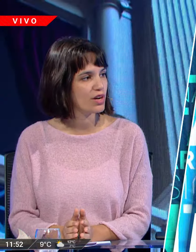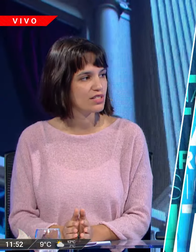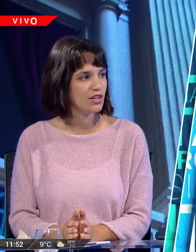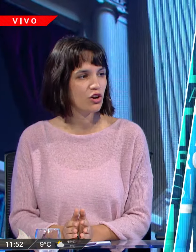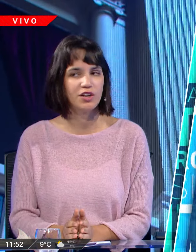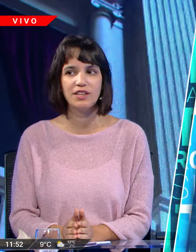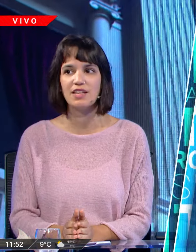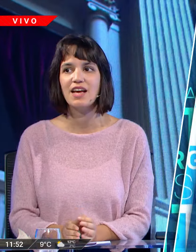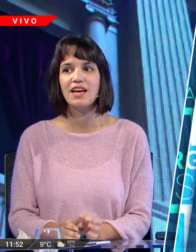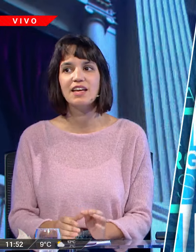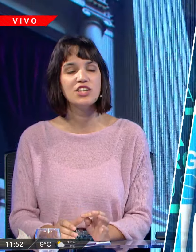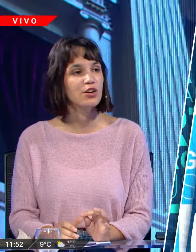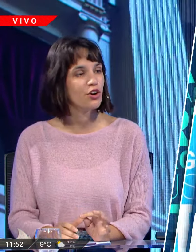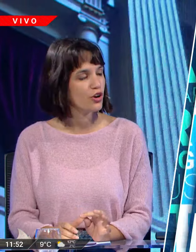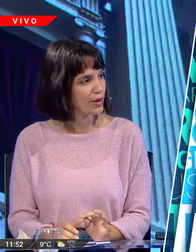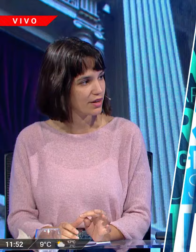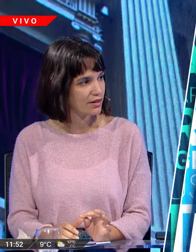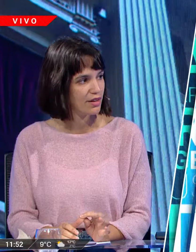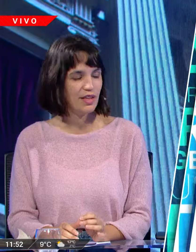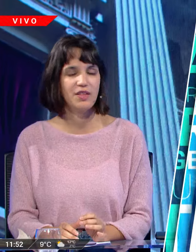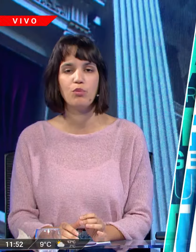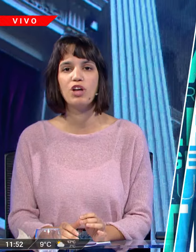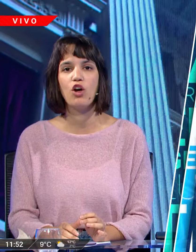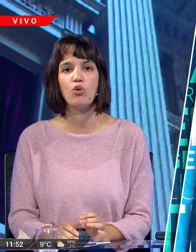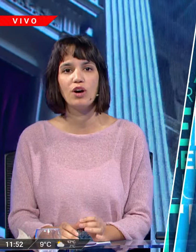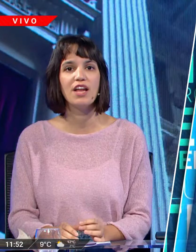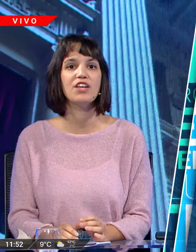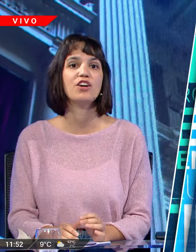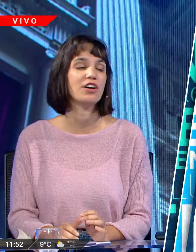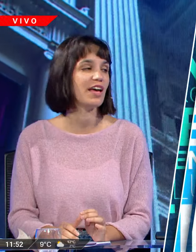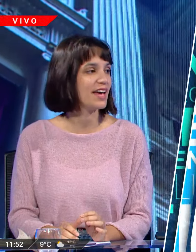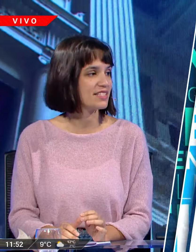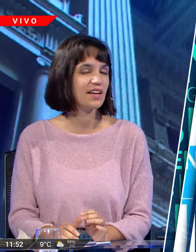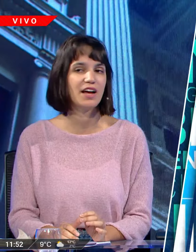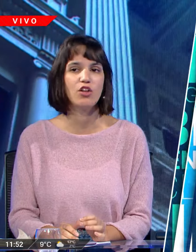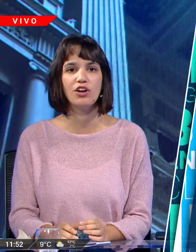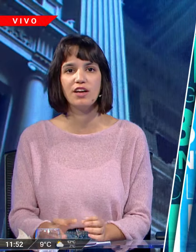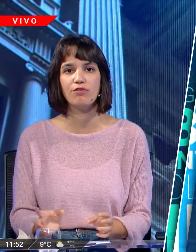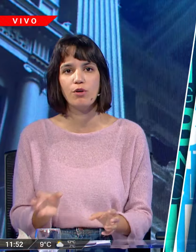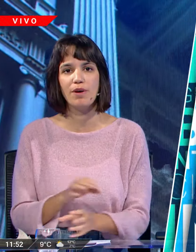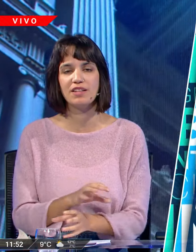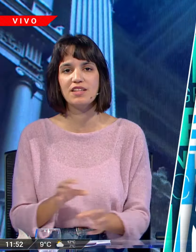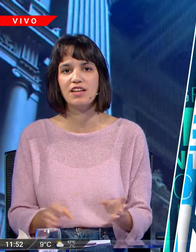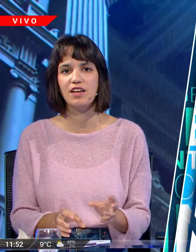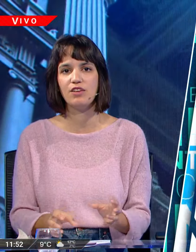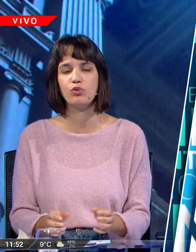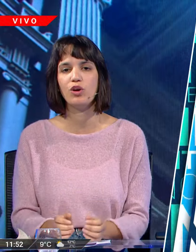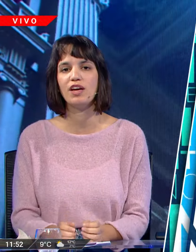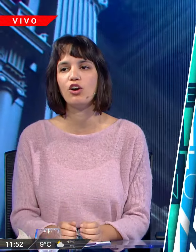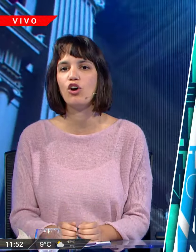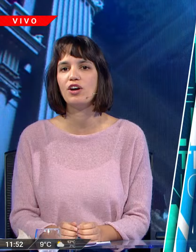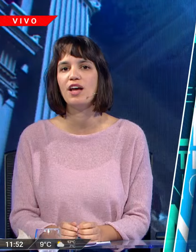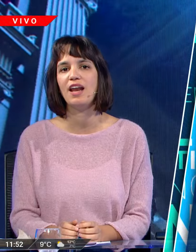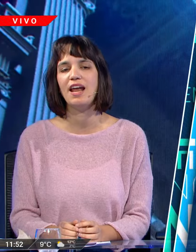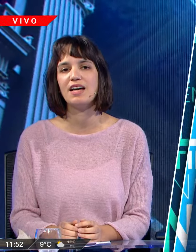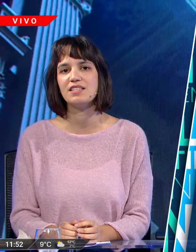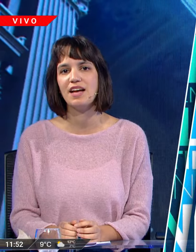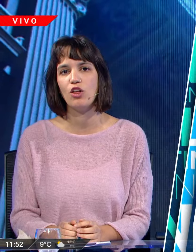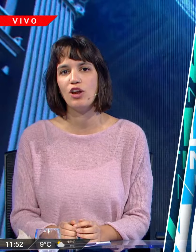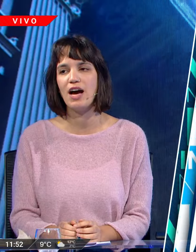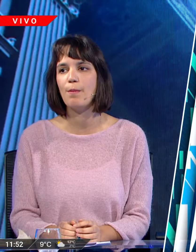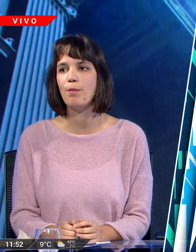resolvieron algunas incógnitas. Guillermo Snopek, diputado jujeño, ex senador, que formó parte de ese trueque con